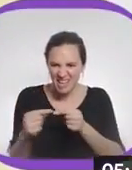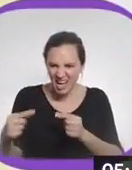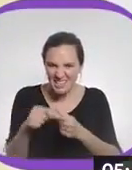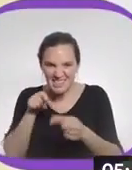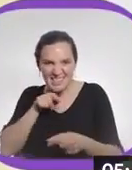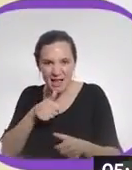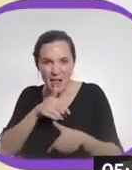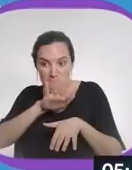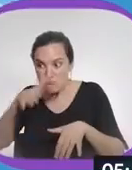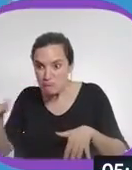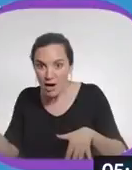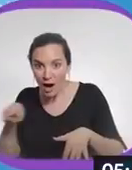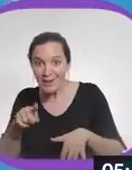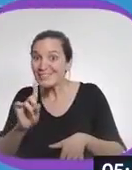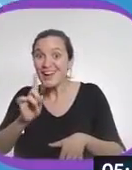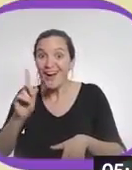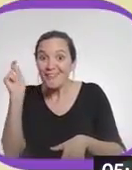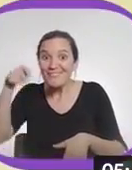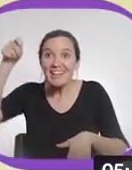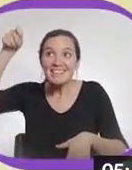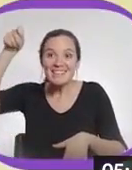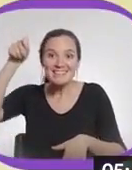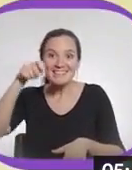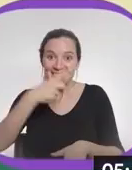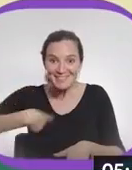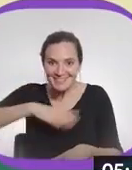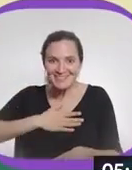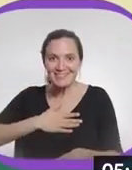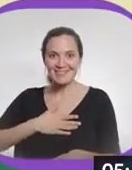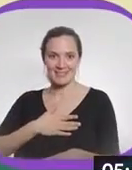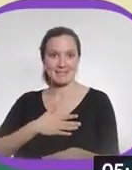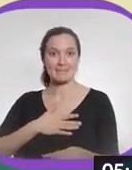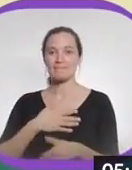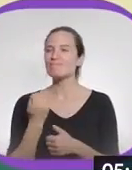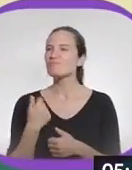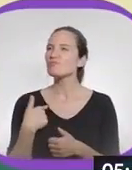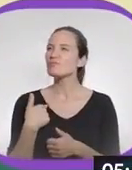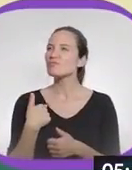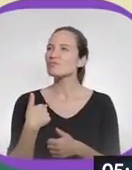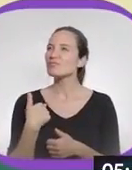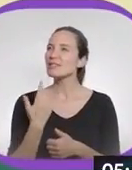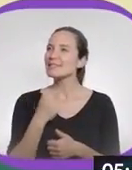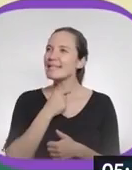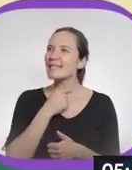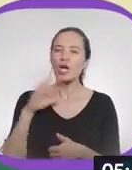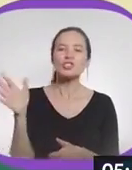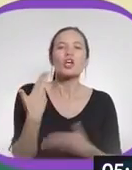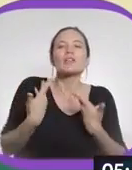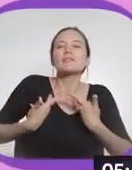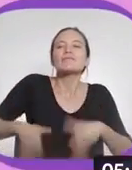¡Son nuestras varitas! ¡Sí! Chicos, deseo que todo vuelva a la